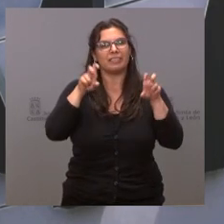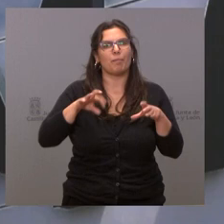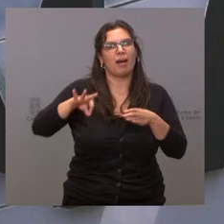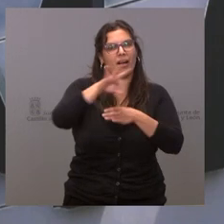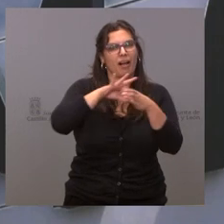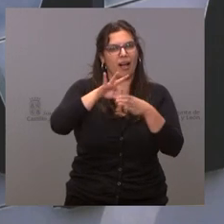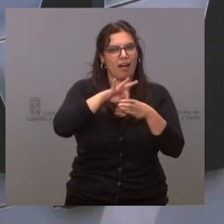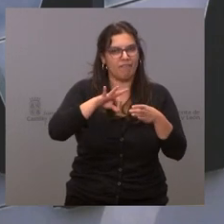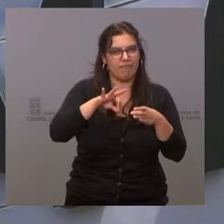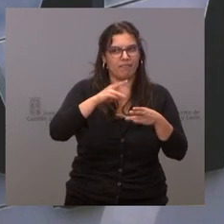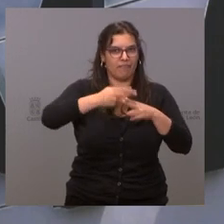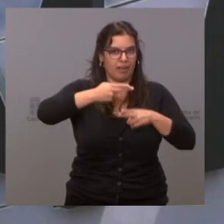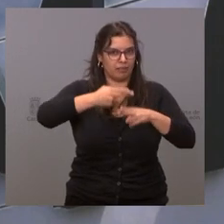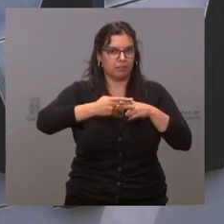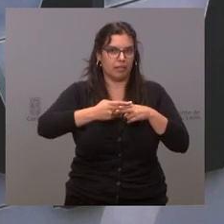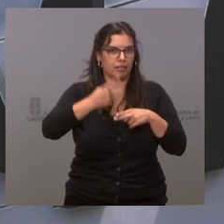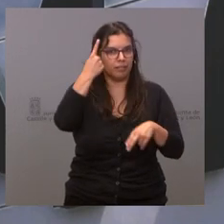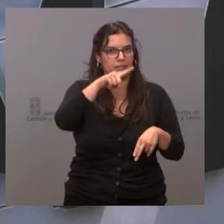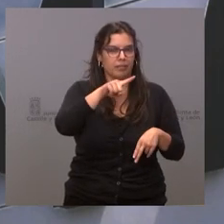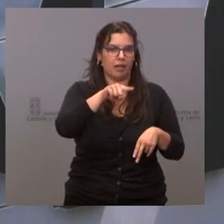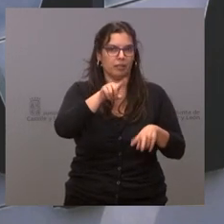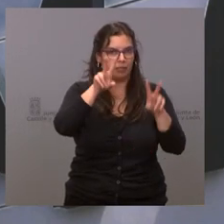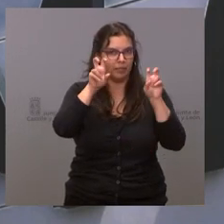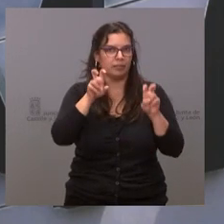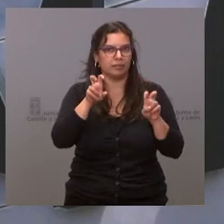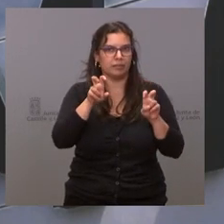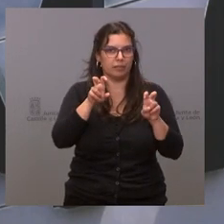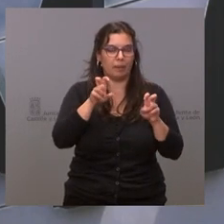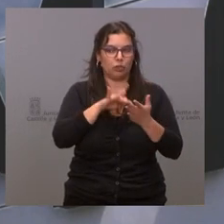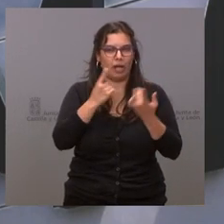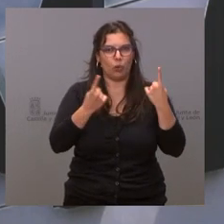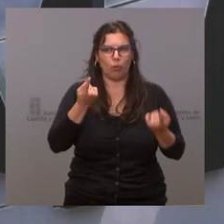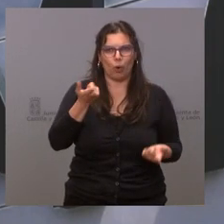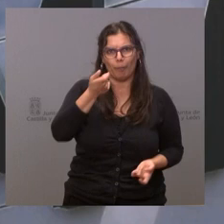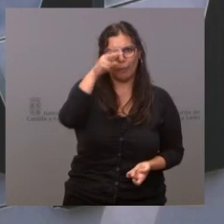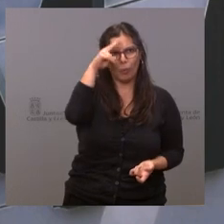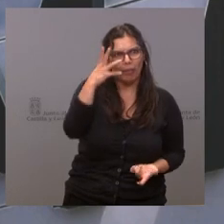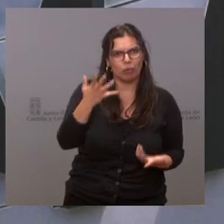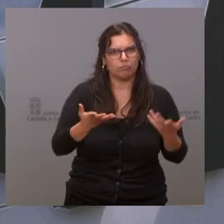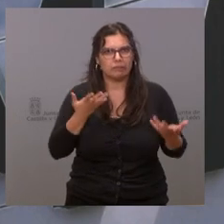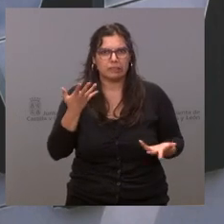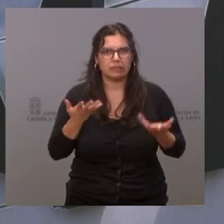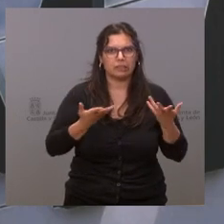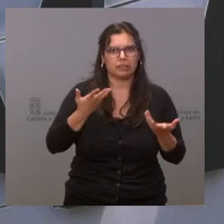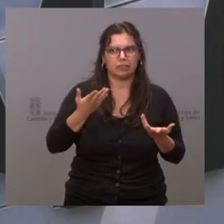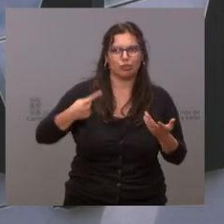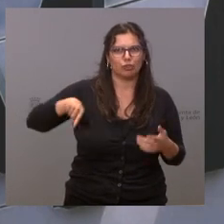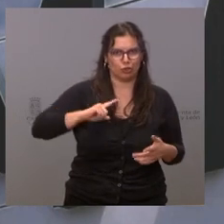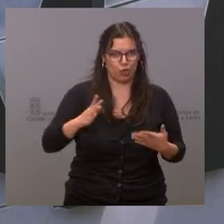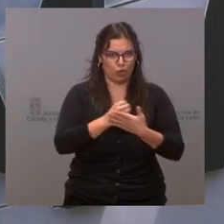sé que es un tema especialmente que ha generado inquietud en todos